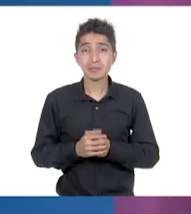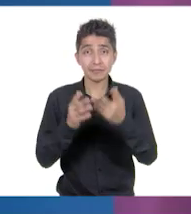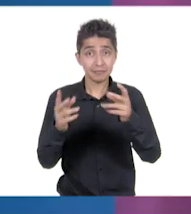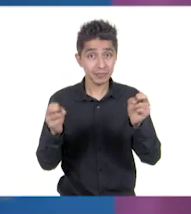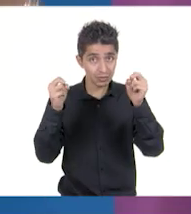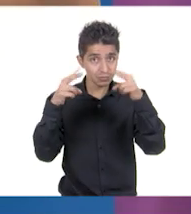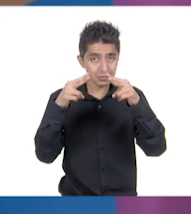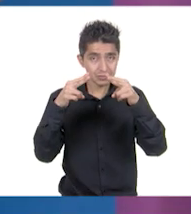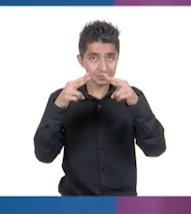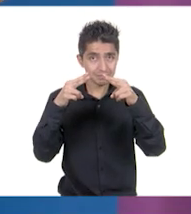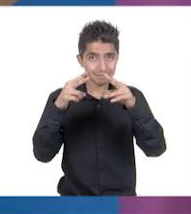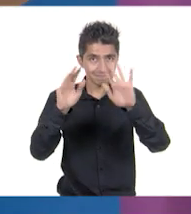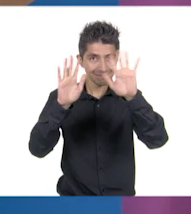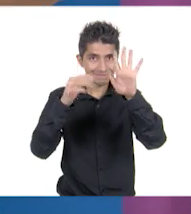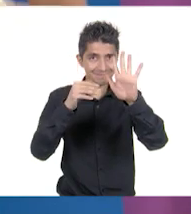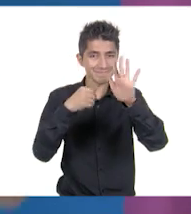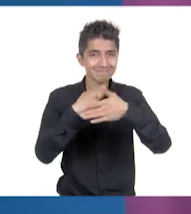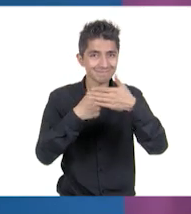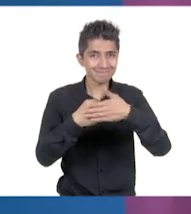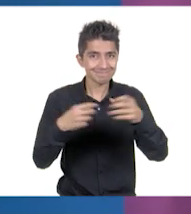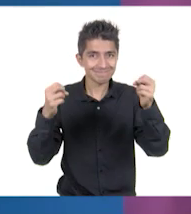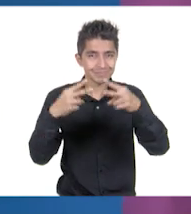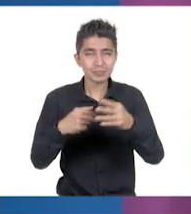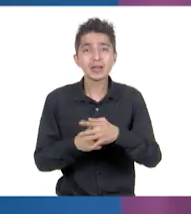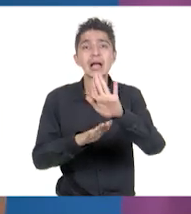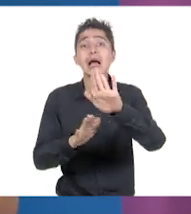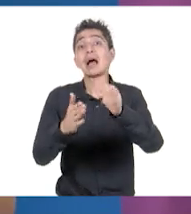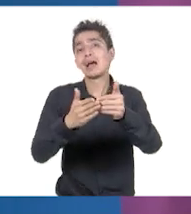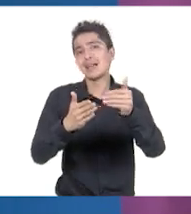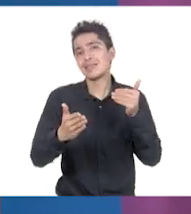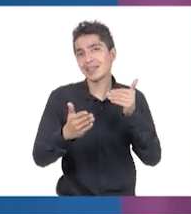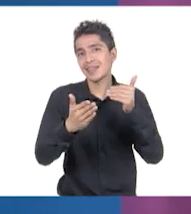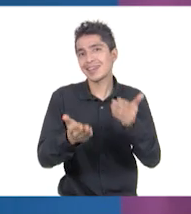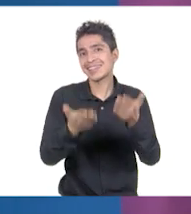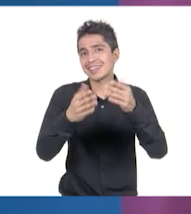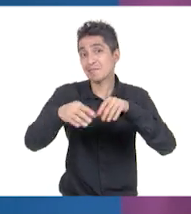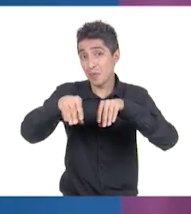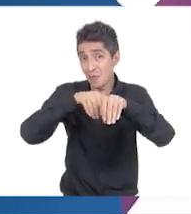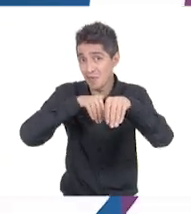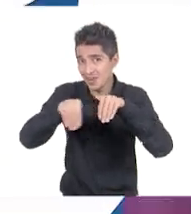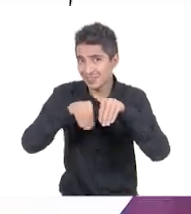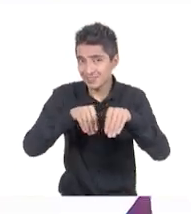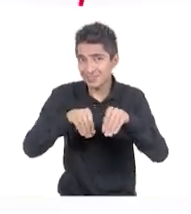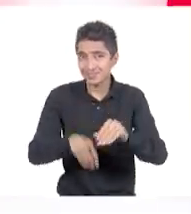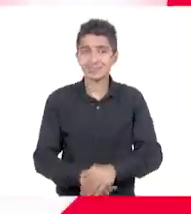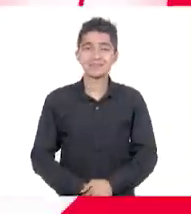Nos vemos. Hasta la próxima. Pero antes, a movernos un poco.